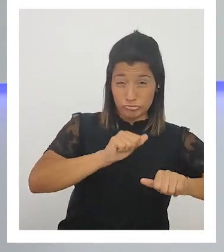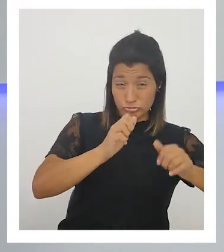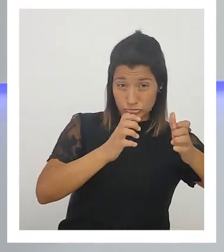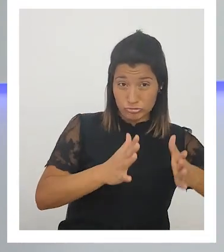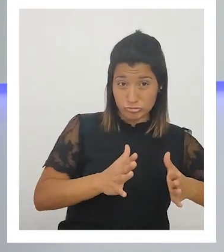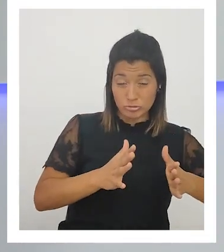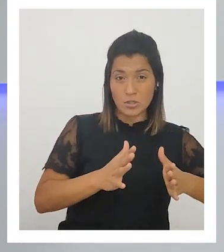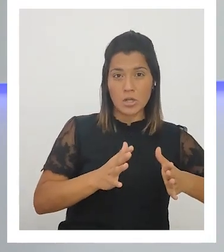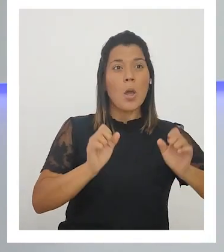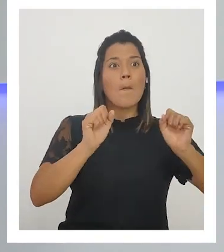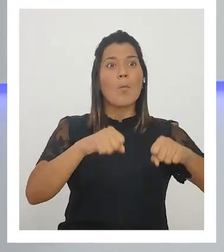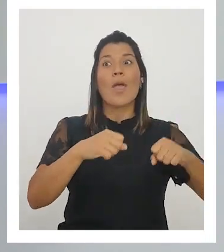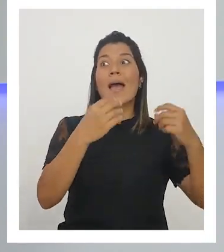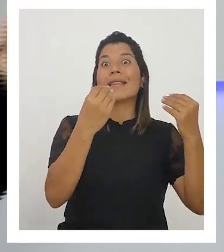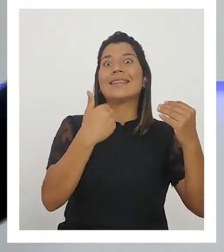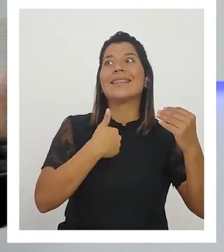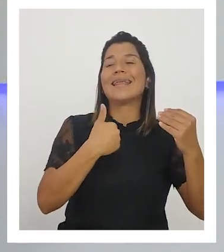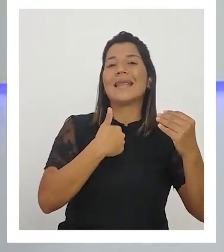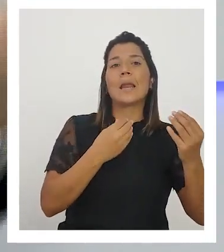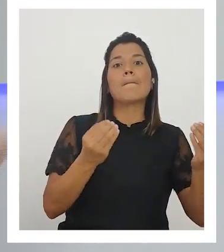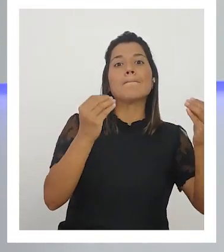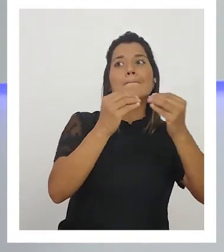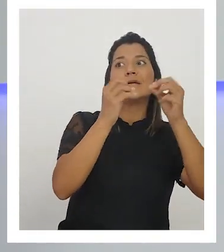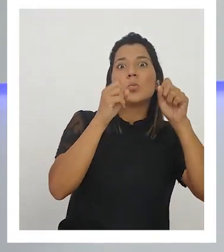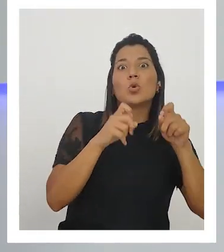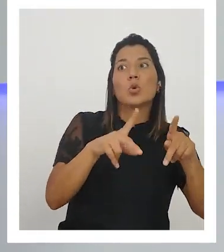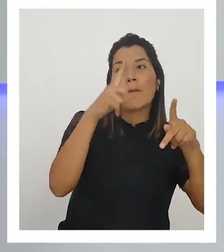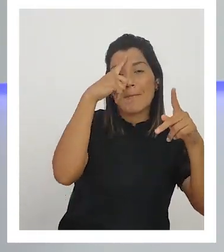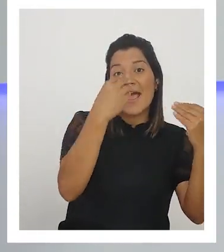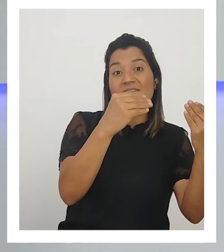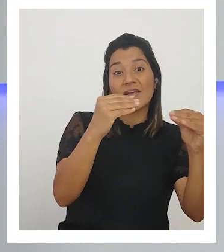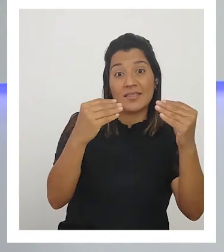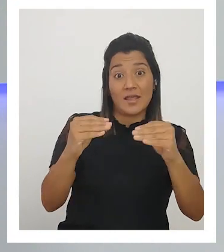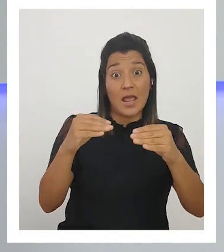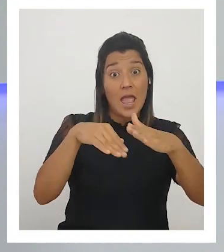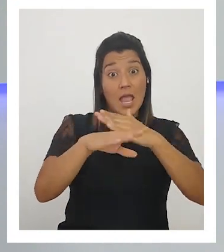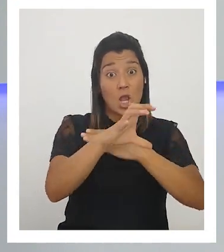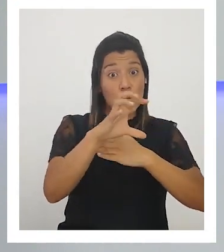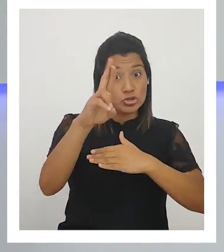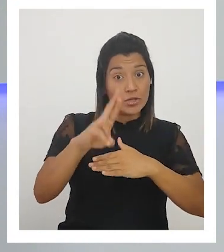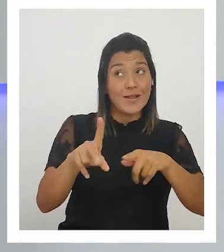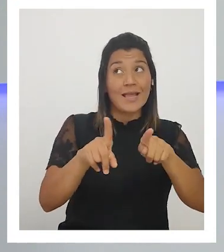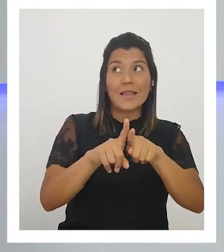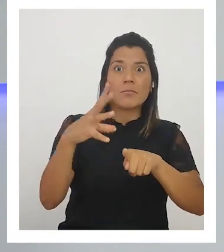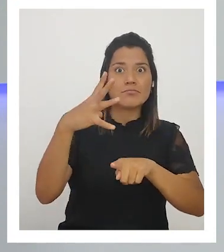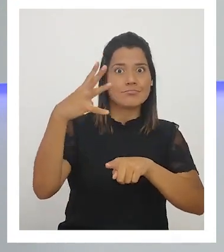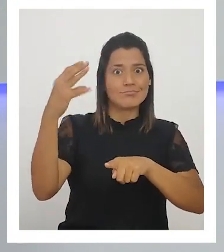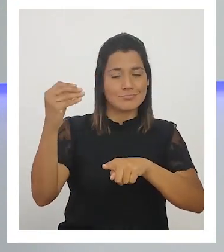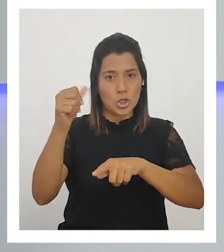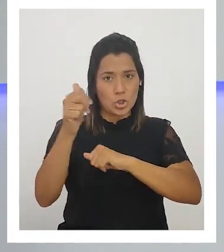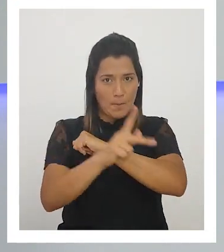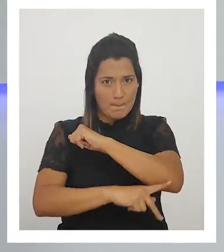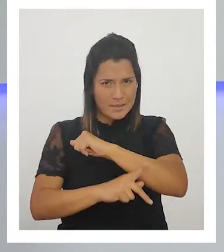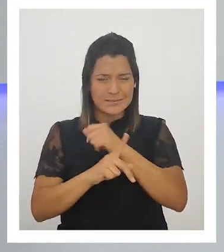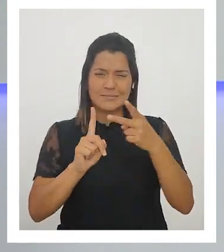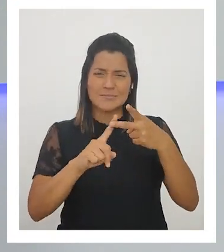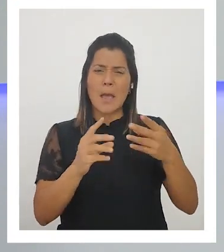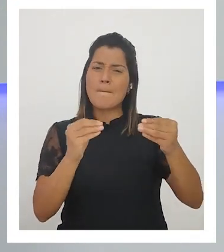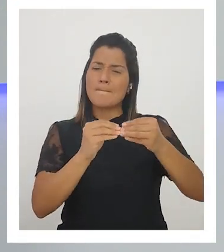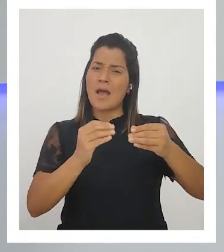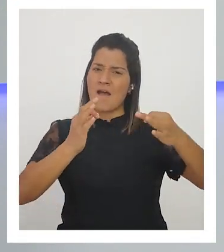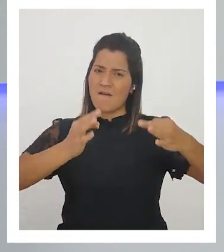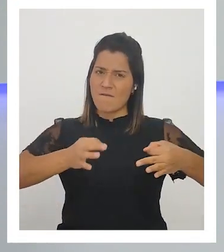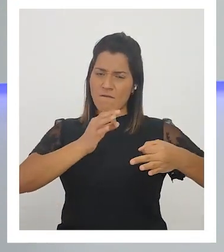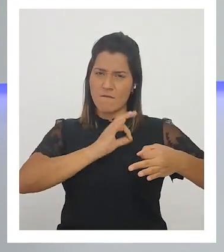vendan en más mercados, ¿verdad?, nacional y extranjero, sean más formales, sean más tecnológicas,